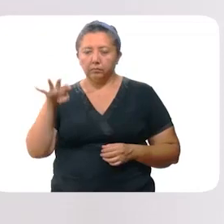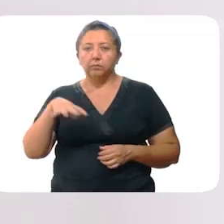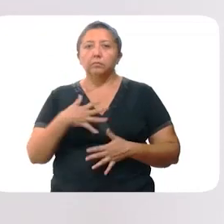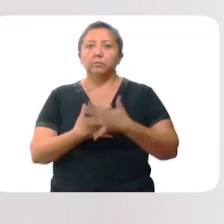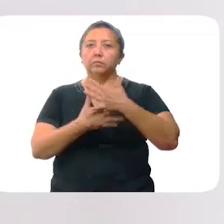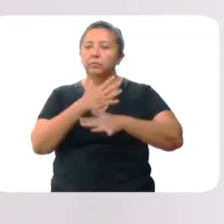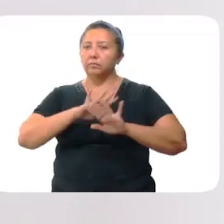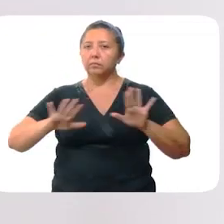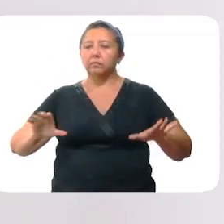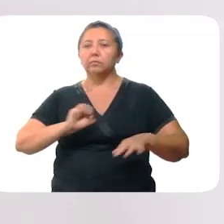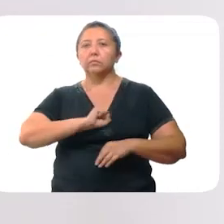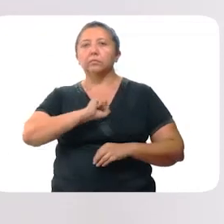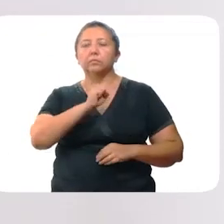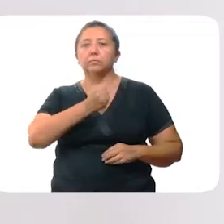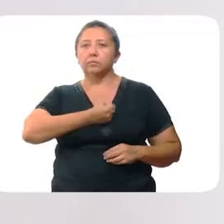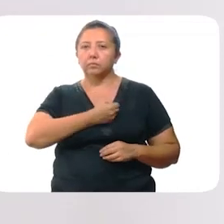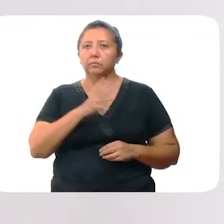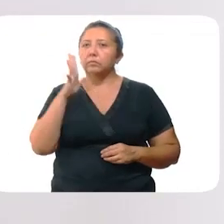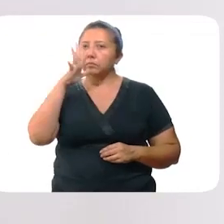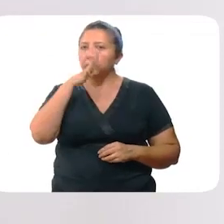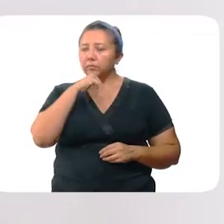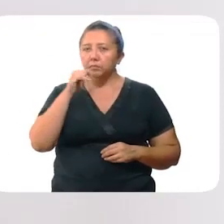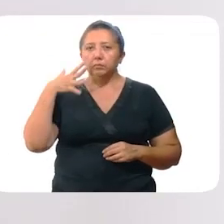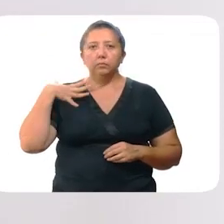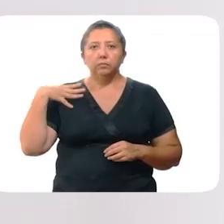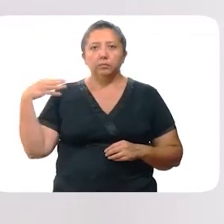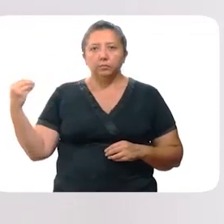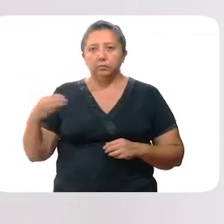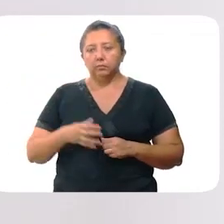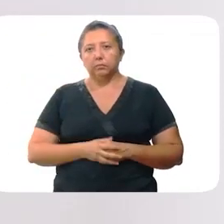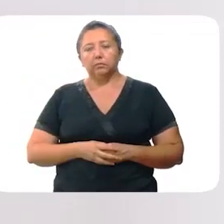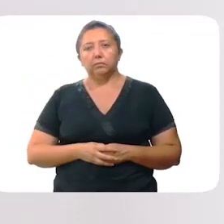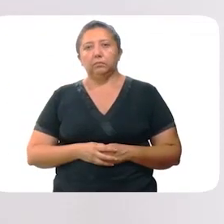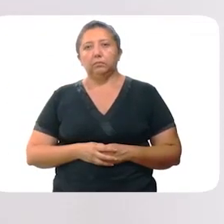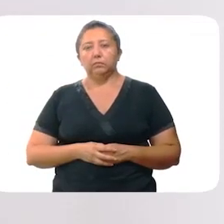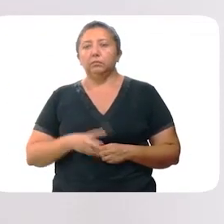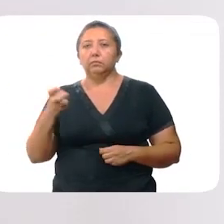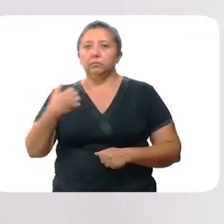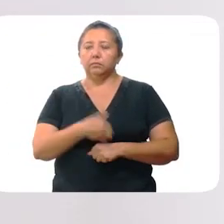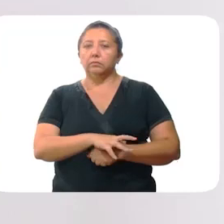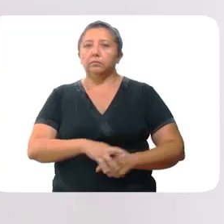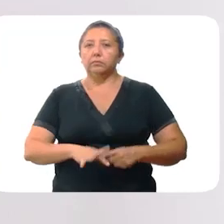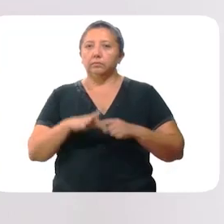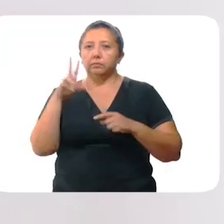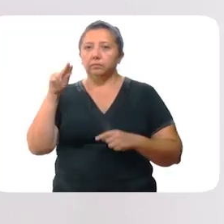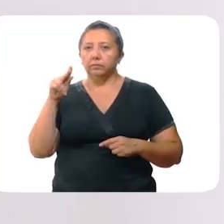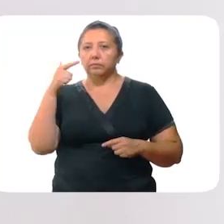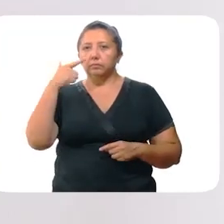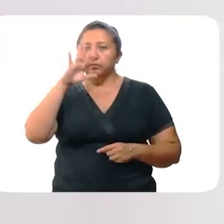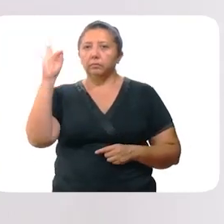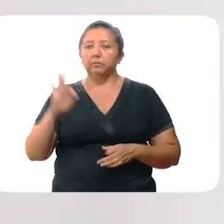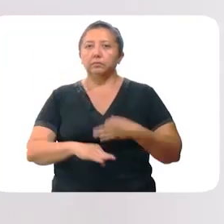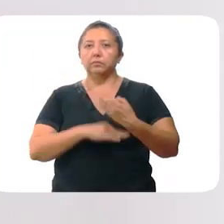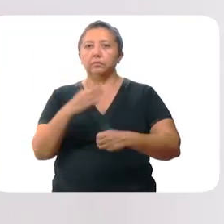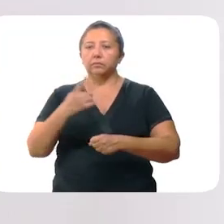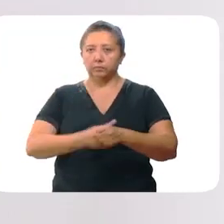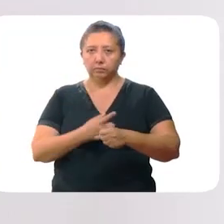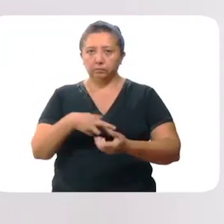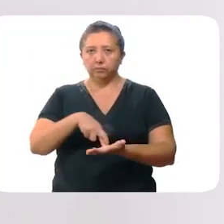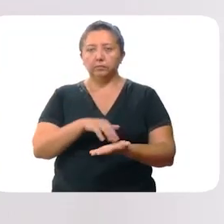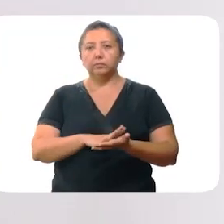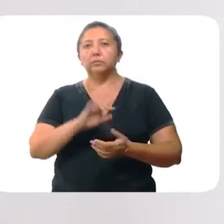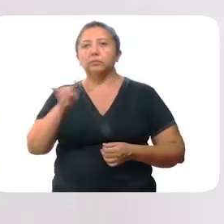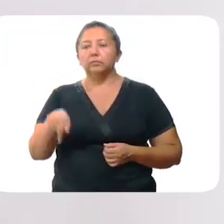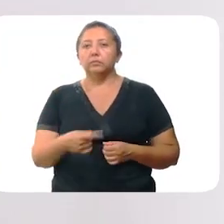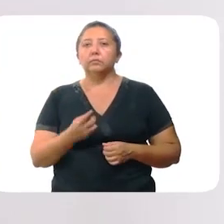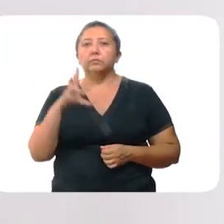33.415 pacientes ya se recuperaron, no presentan síntomas ni pueden contagiar. Esta cifra representa el 87% del total de